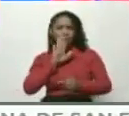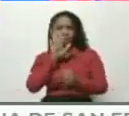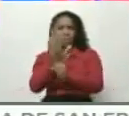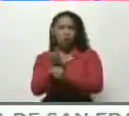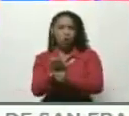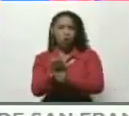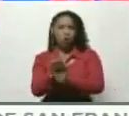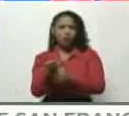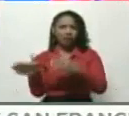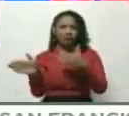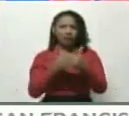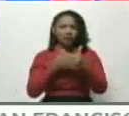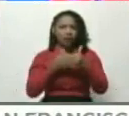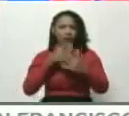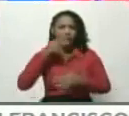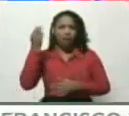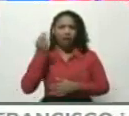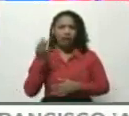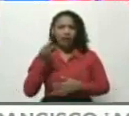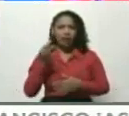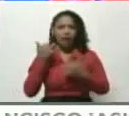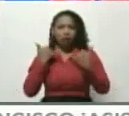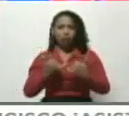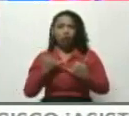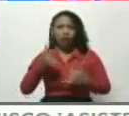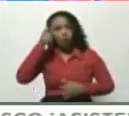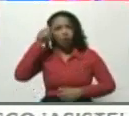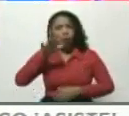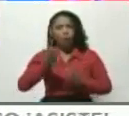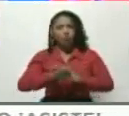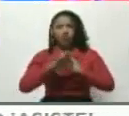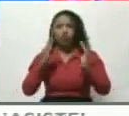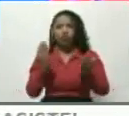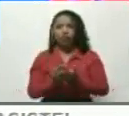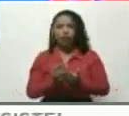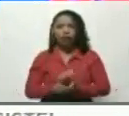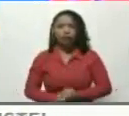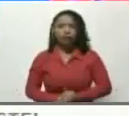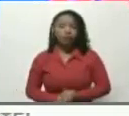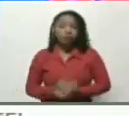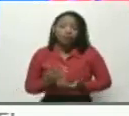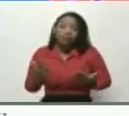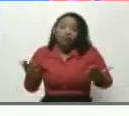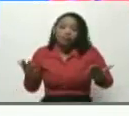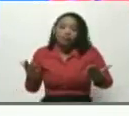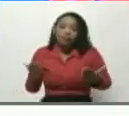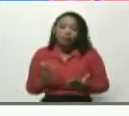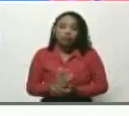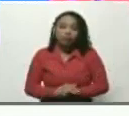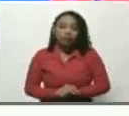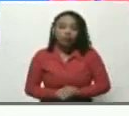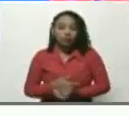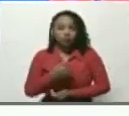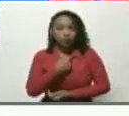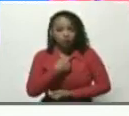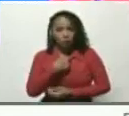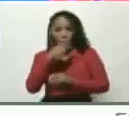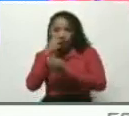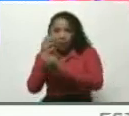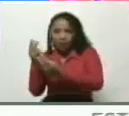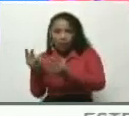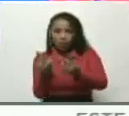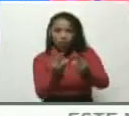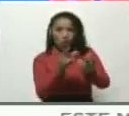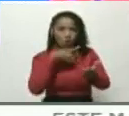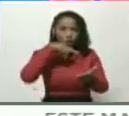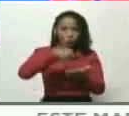las verdades y la realidad de los pueblos del mundo. Así que yo los invito, en